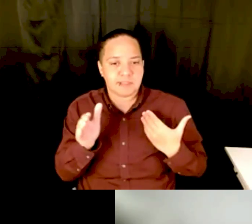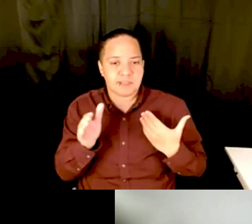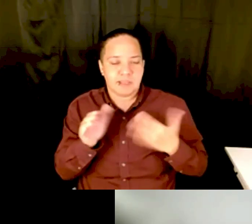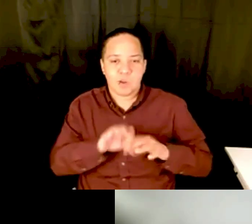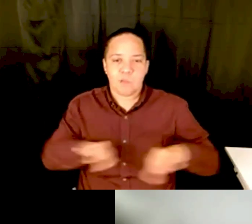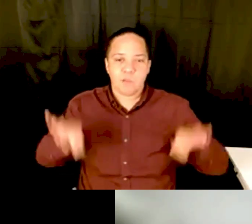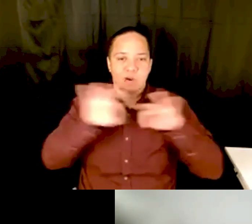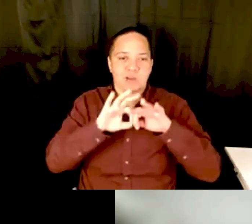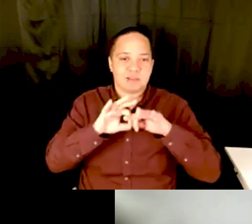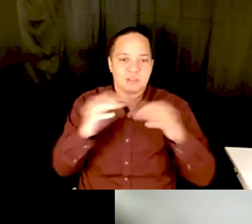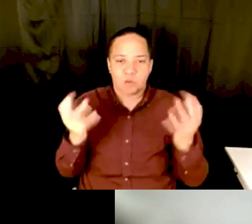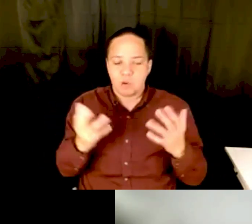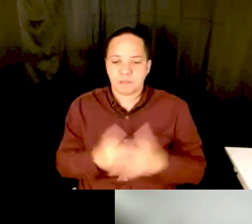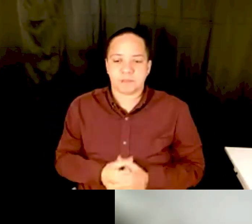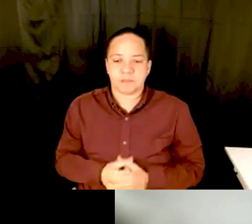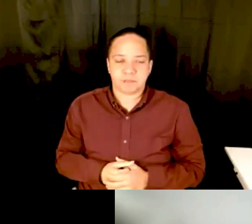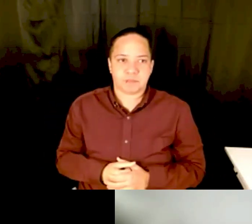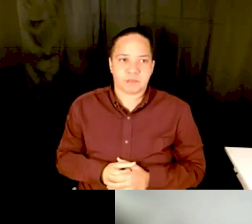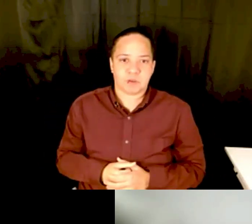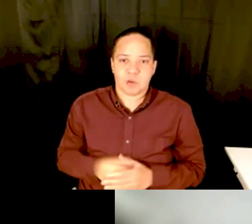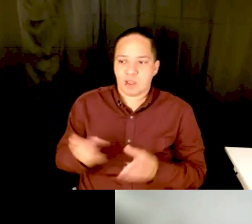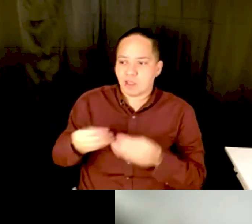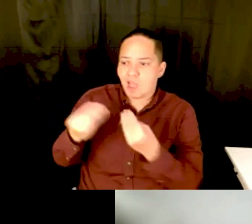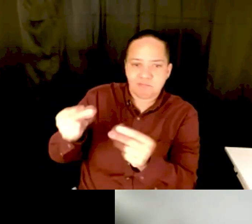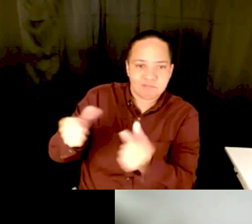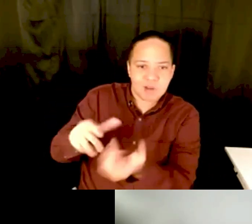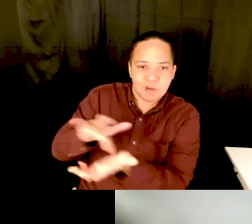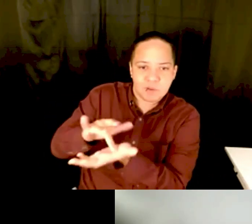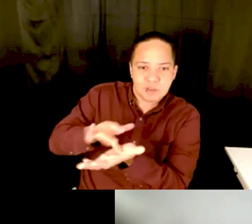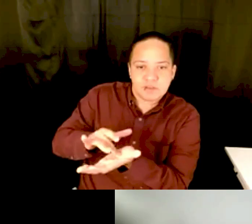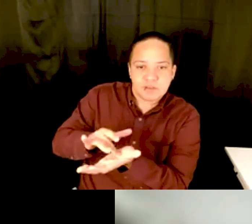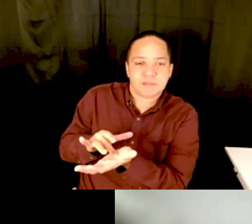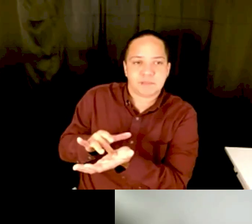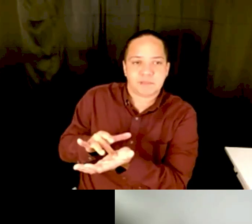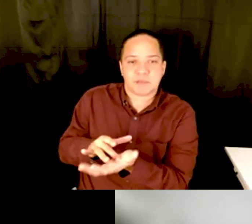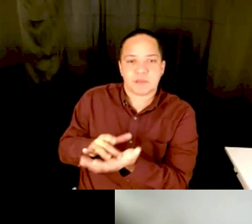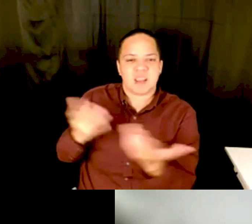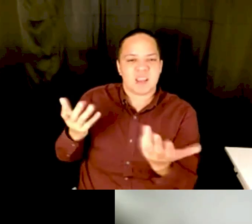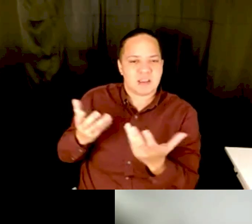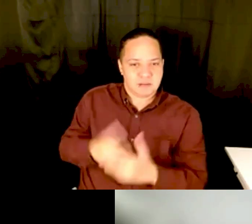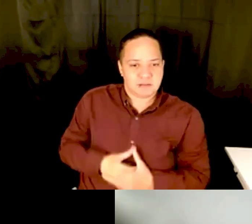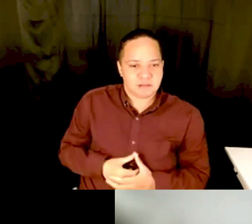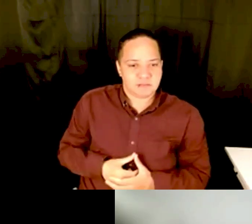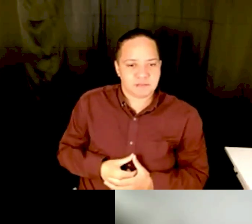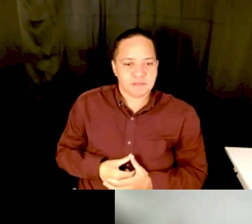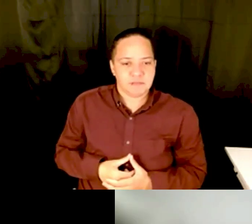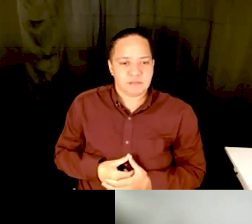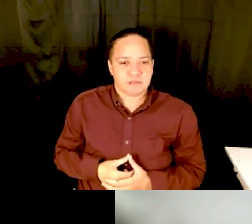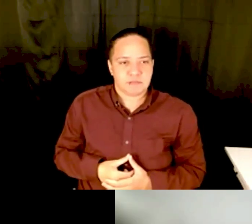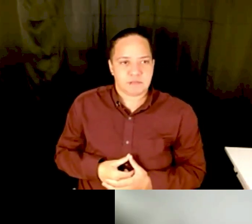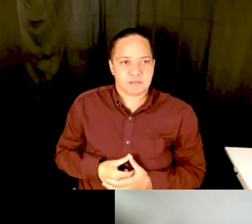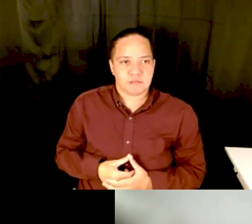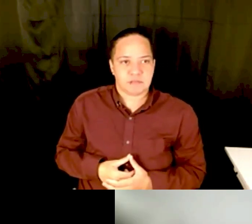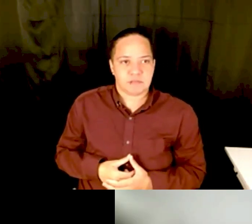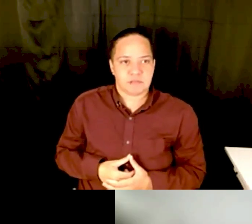importante aquí no es dar medicamento como tal por una edad en particular, sino es que cogemos una